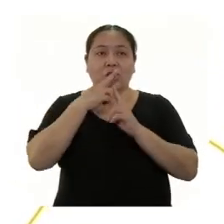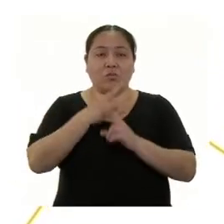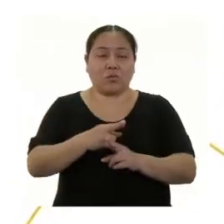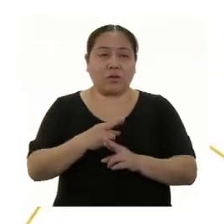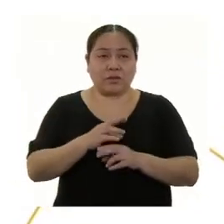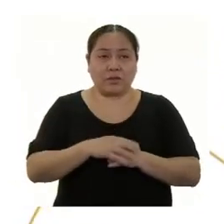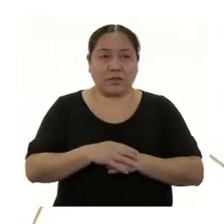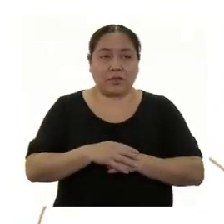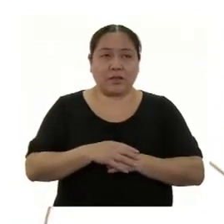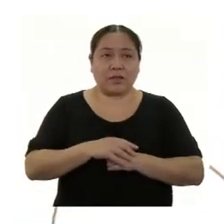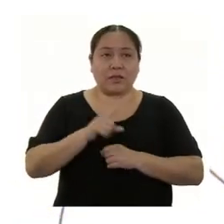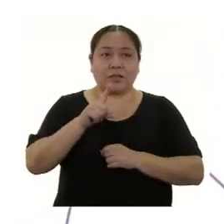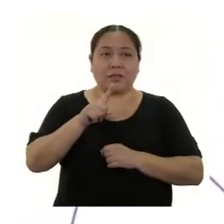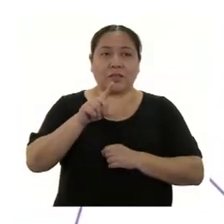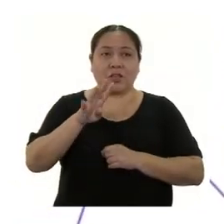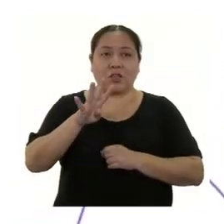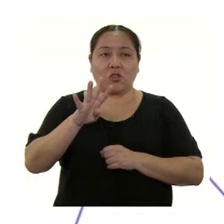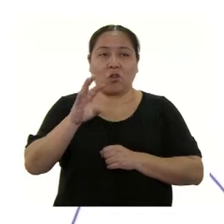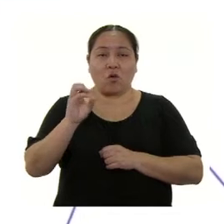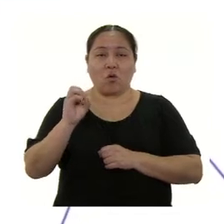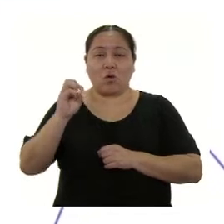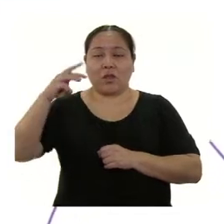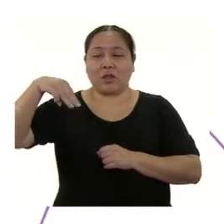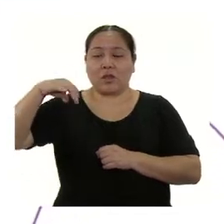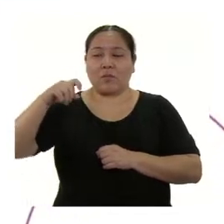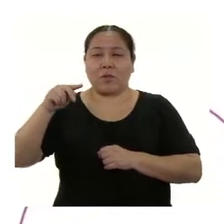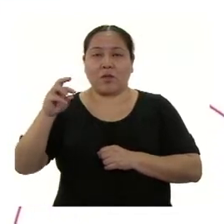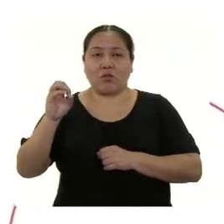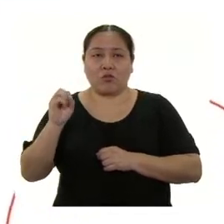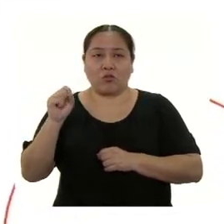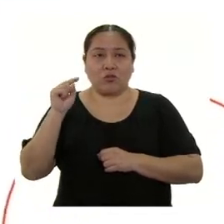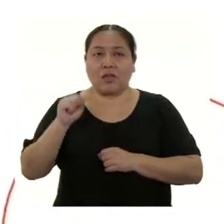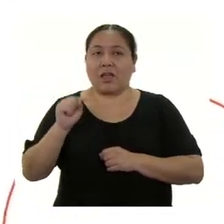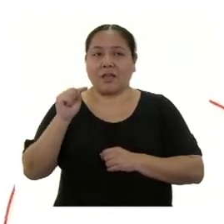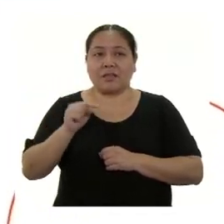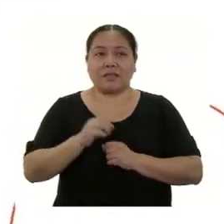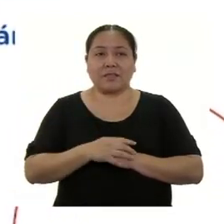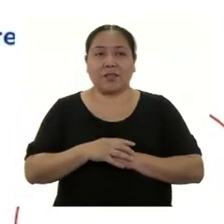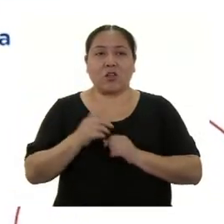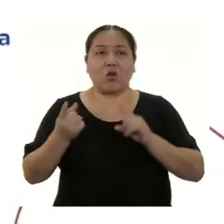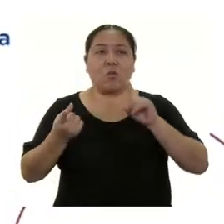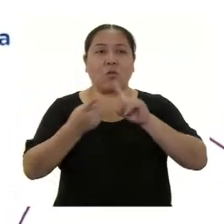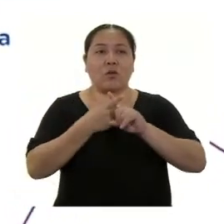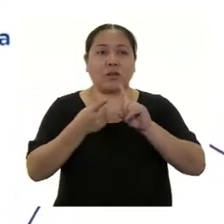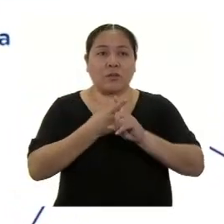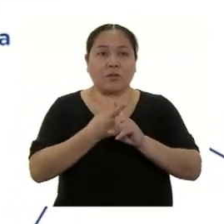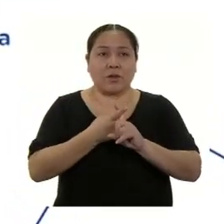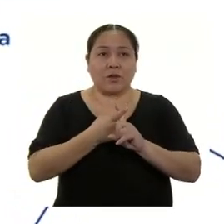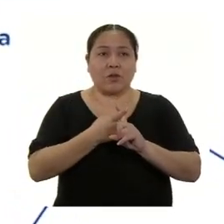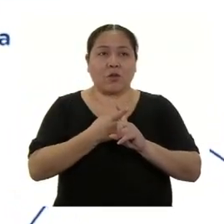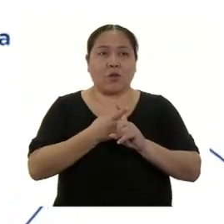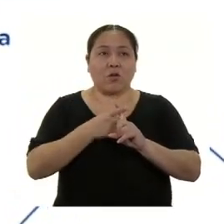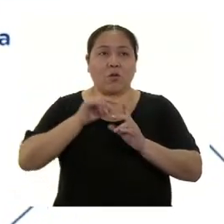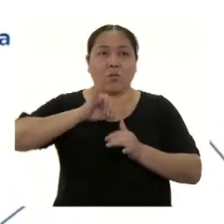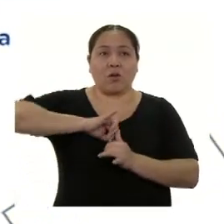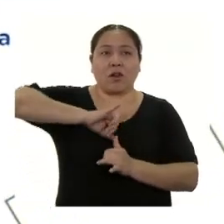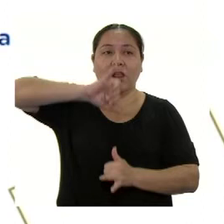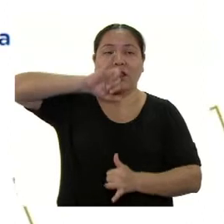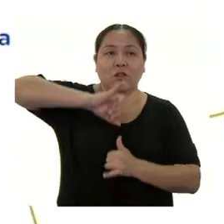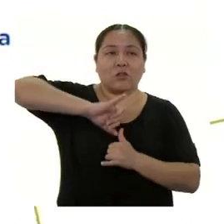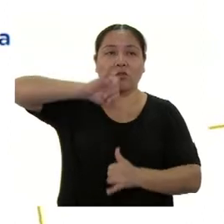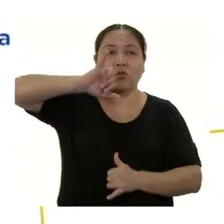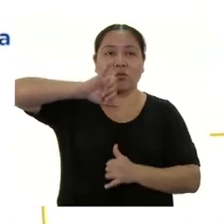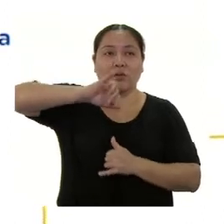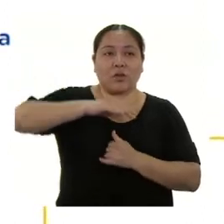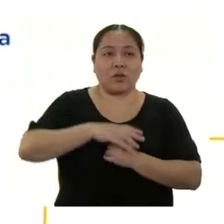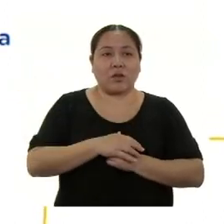de 140 metros. ¡Ajá! Y ahora multiplico este perímetro por la altura y así